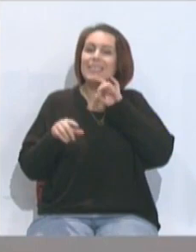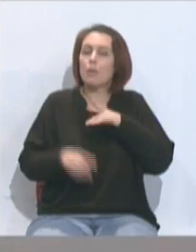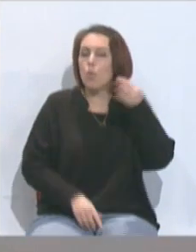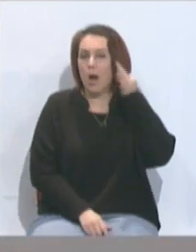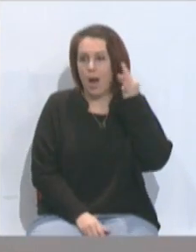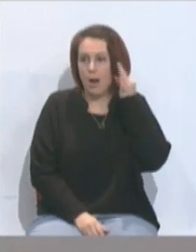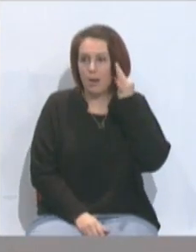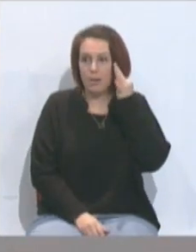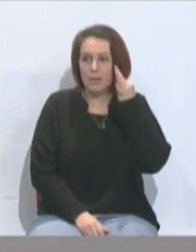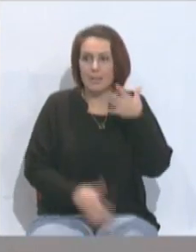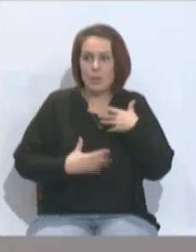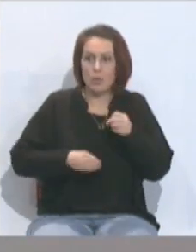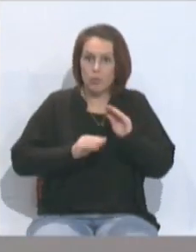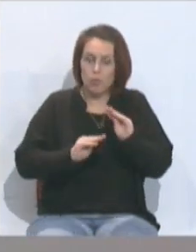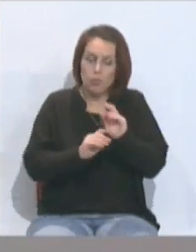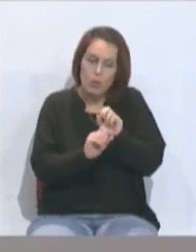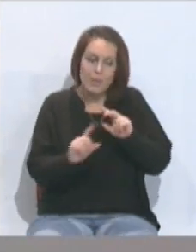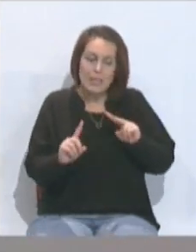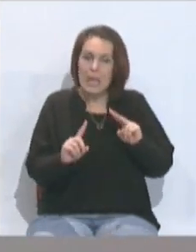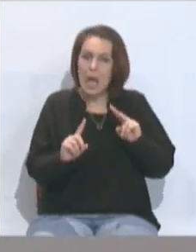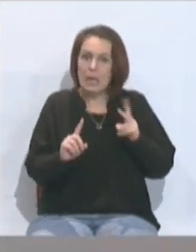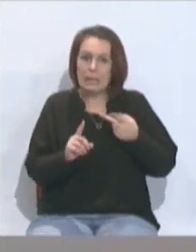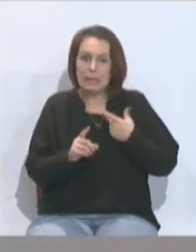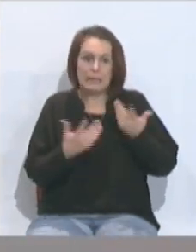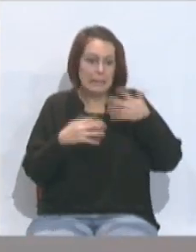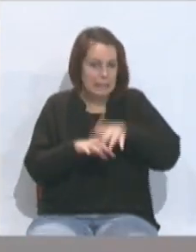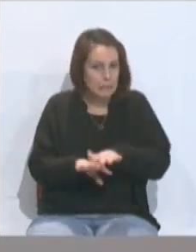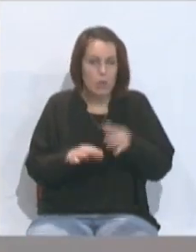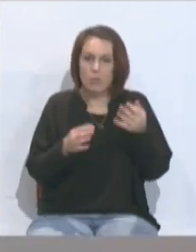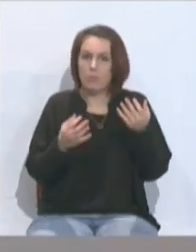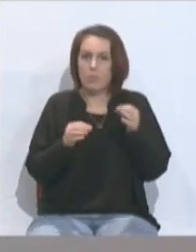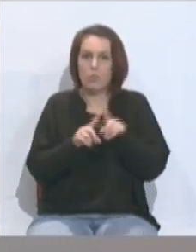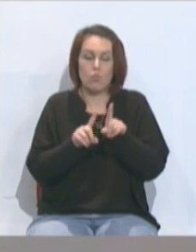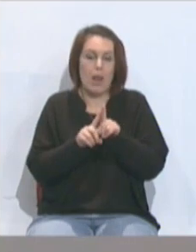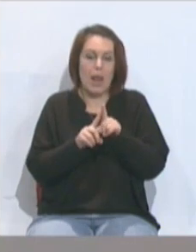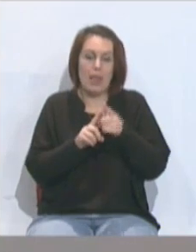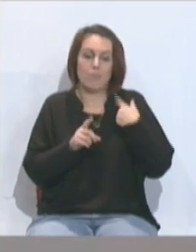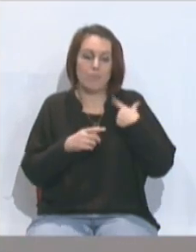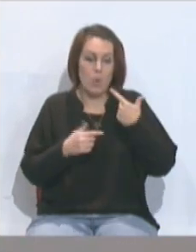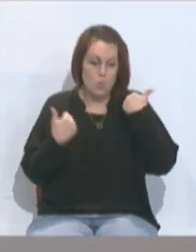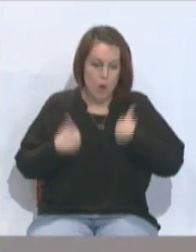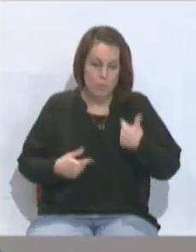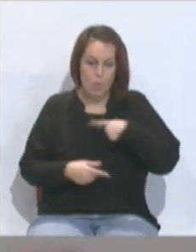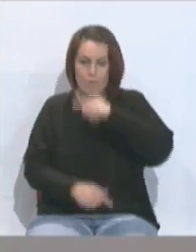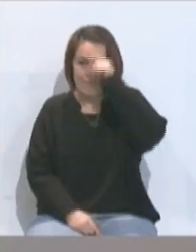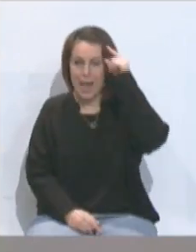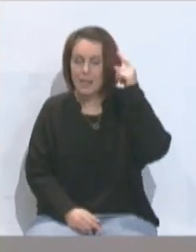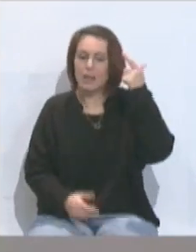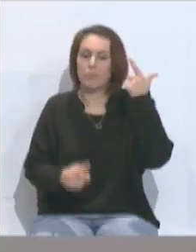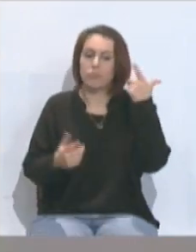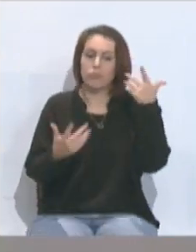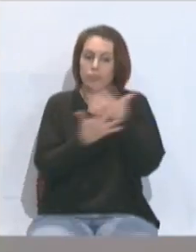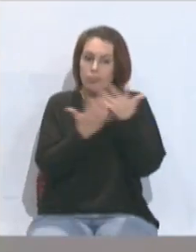mujer y su salud desde un enfoque integrativo, que se tenga en cuenta mente, cuerpo y bueno, para ello